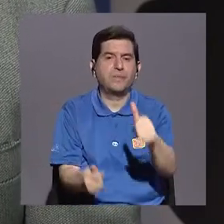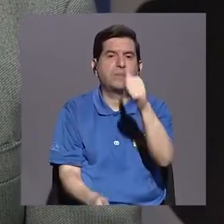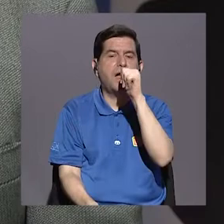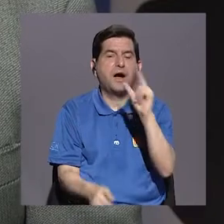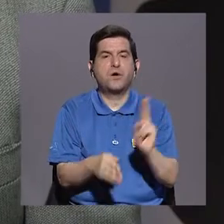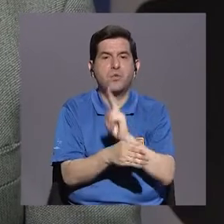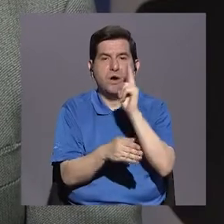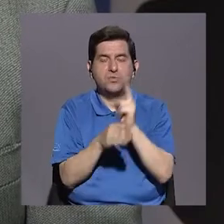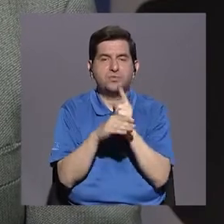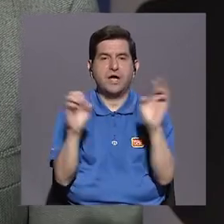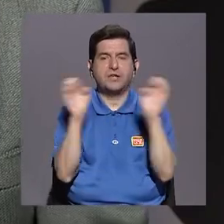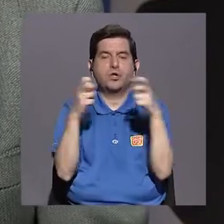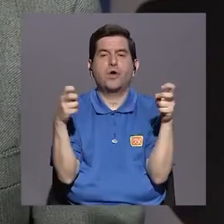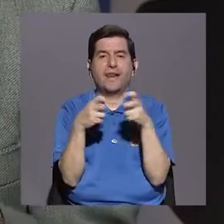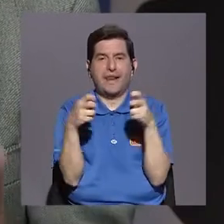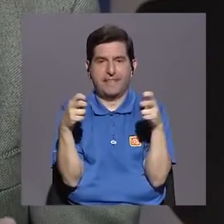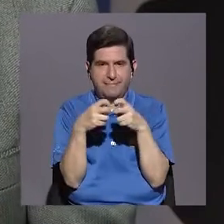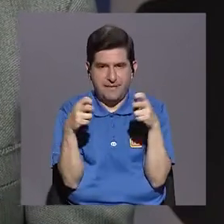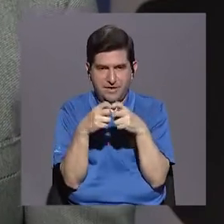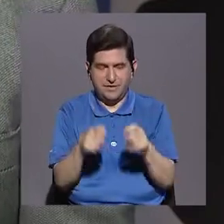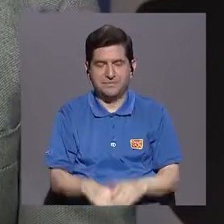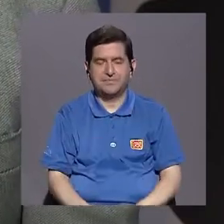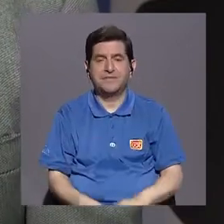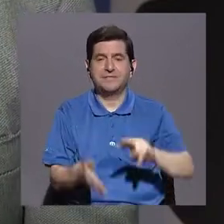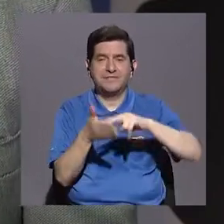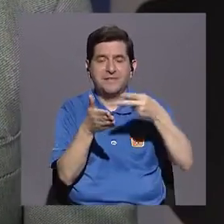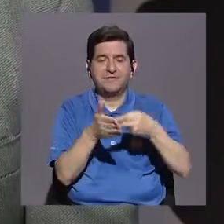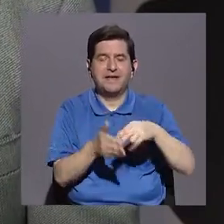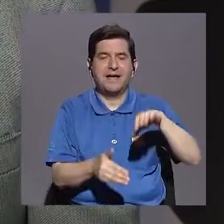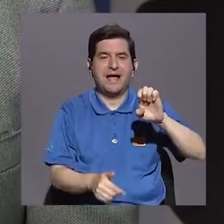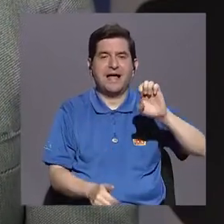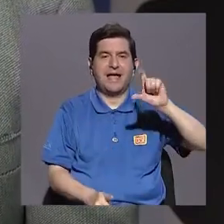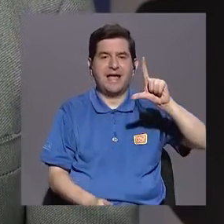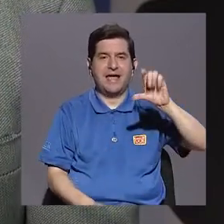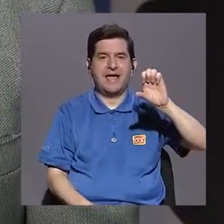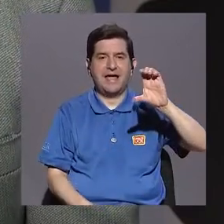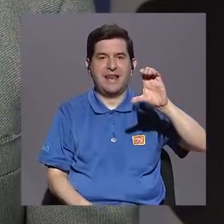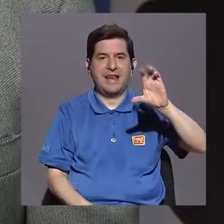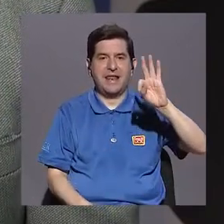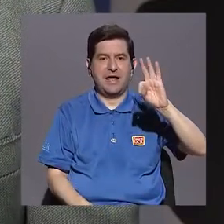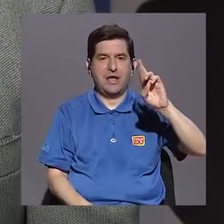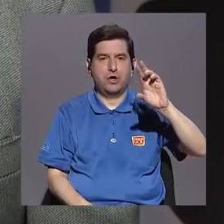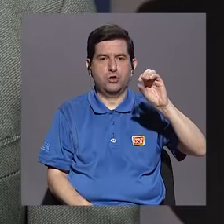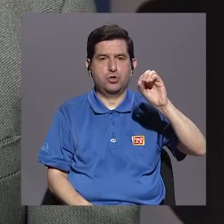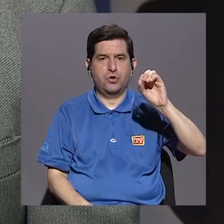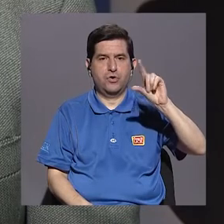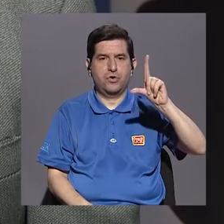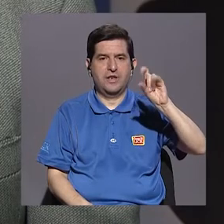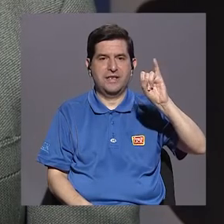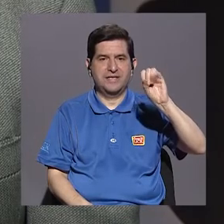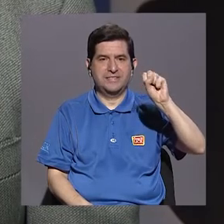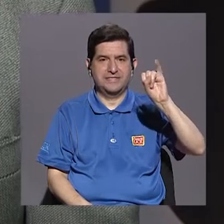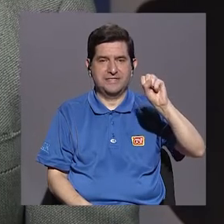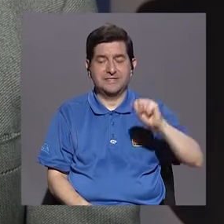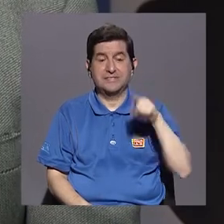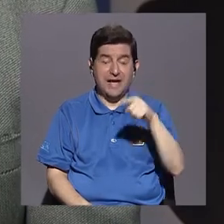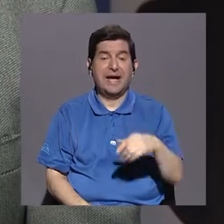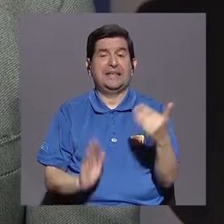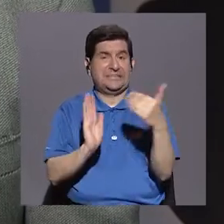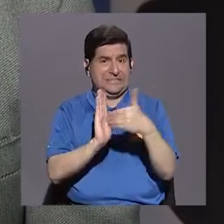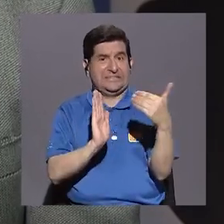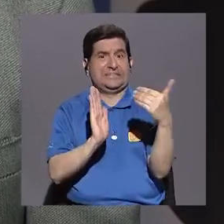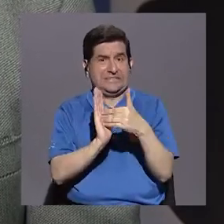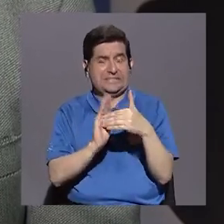utilizando energía eléctrica o sea electrólisis del acción del agua allí la cosa es más fregada en